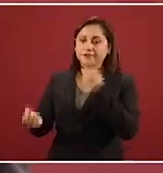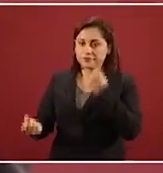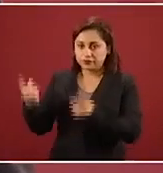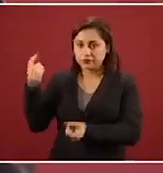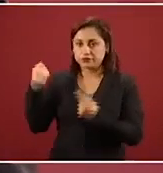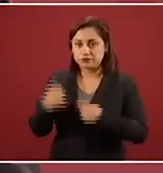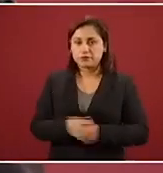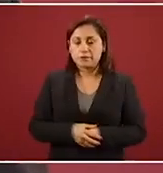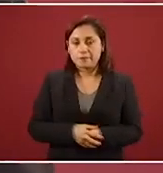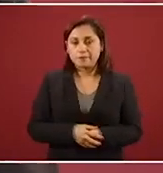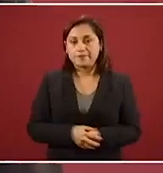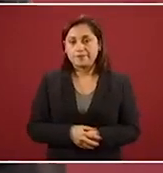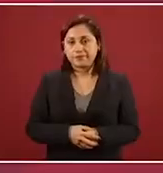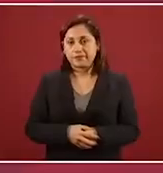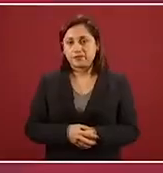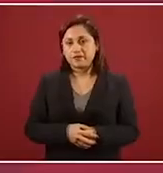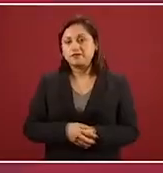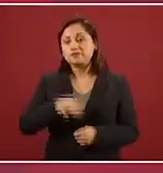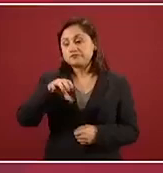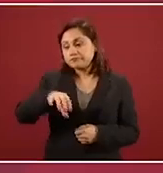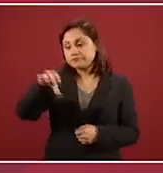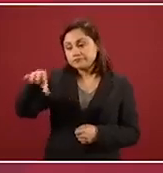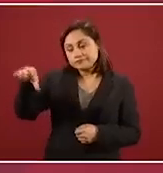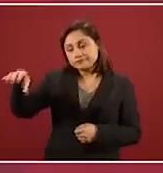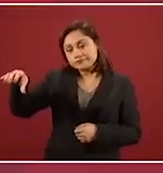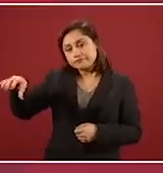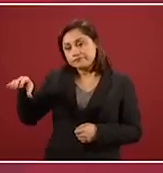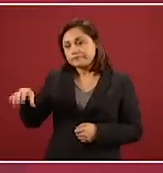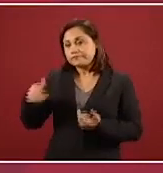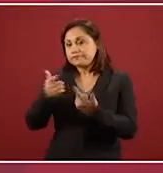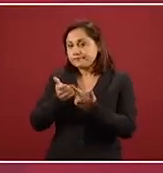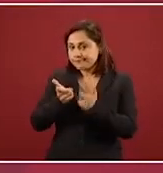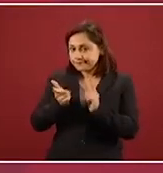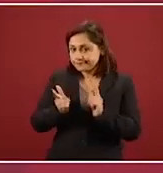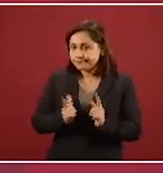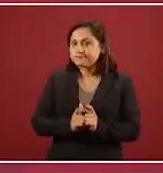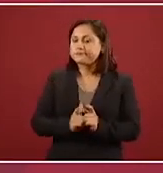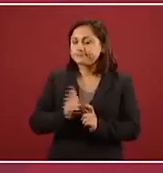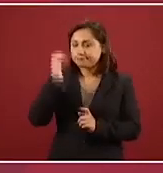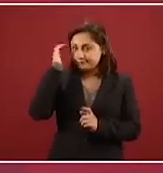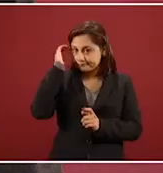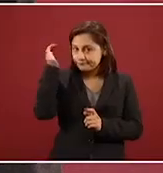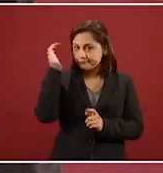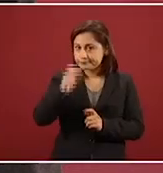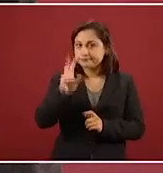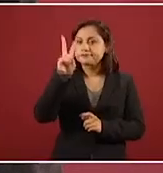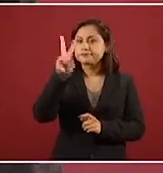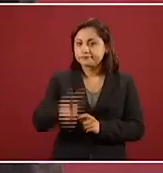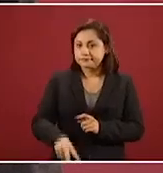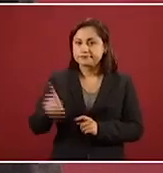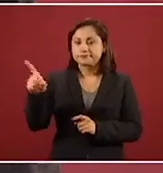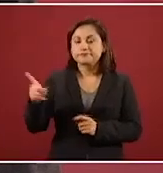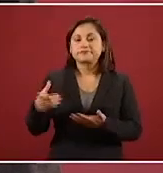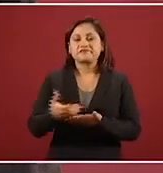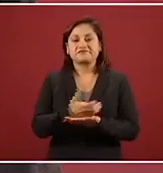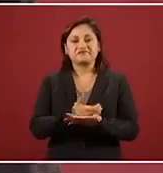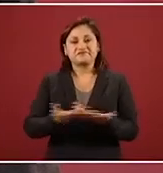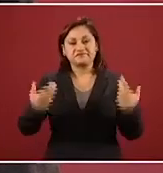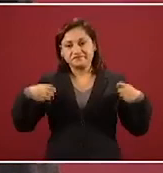deshonestos. Estamos hablando de grupos que hacían su agosto